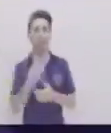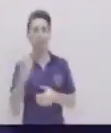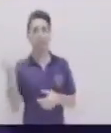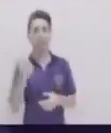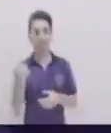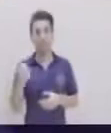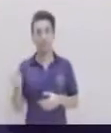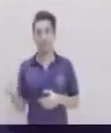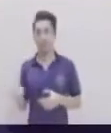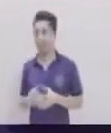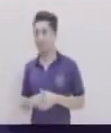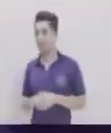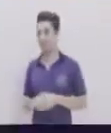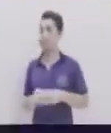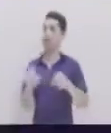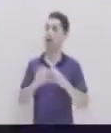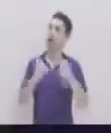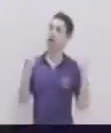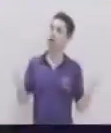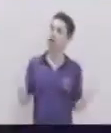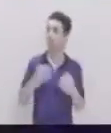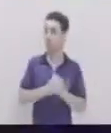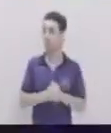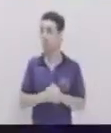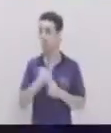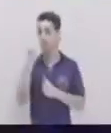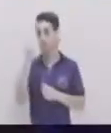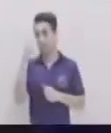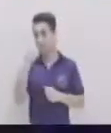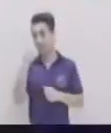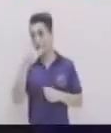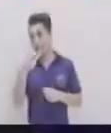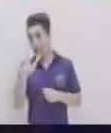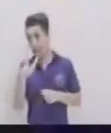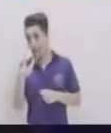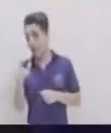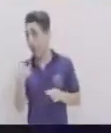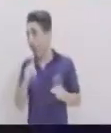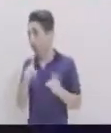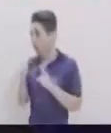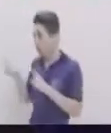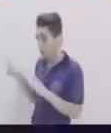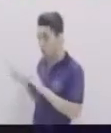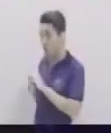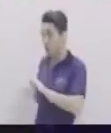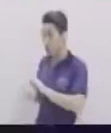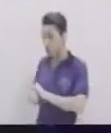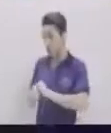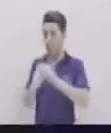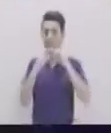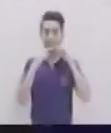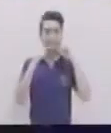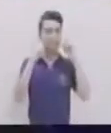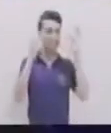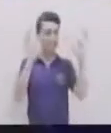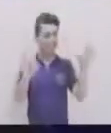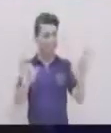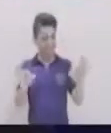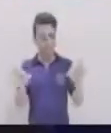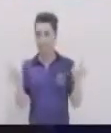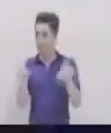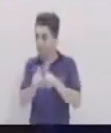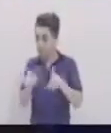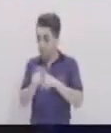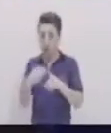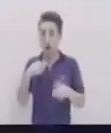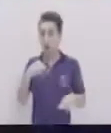compartir con sus amigos. Entonces Isabel fue una tortuga feliz, así